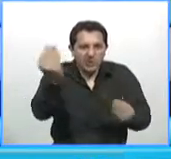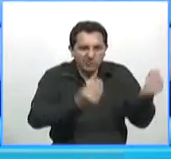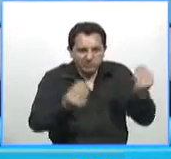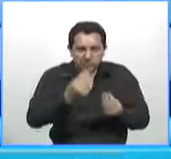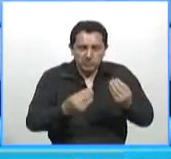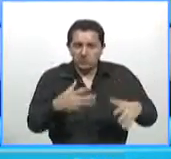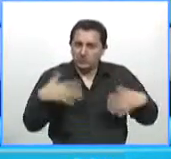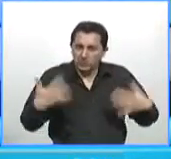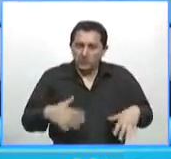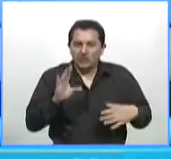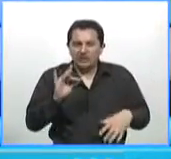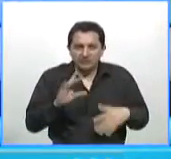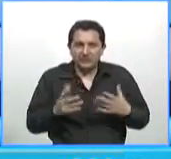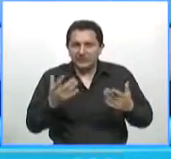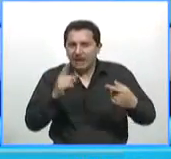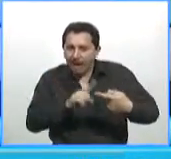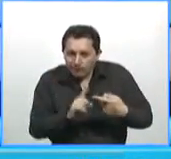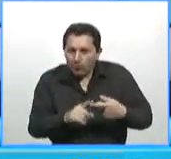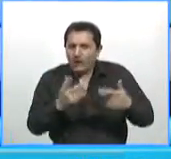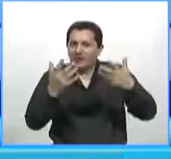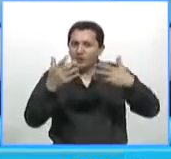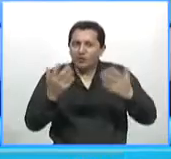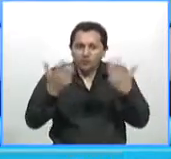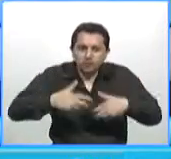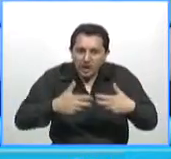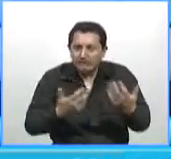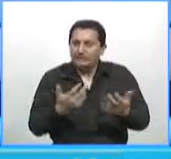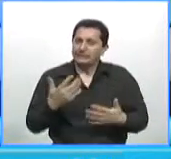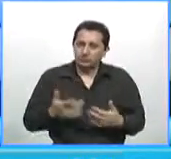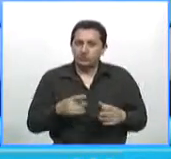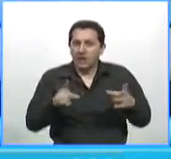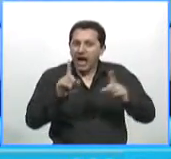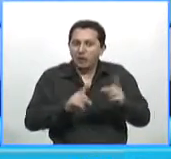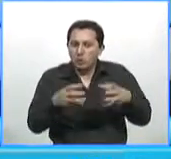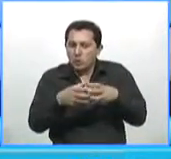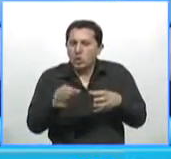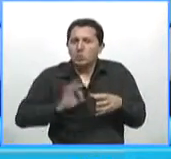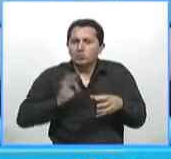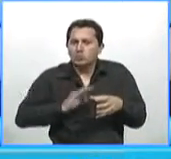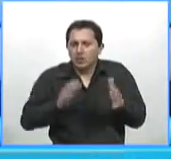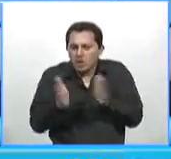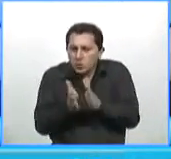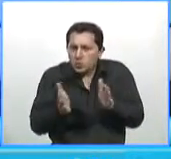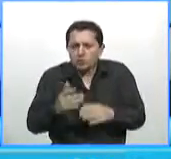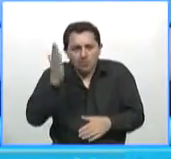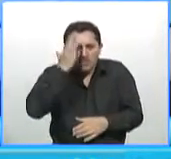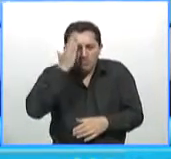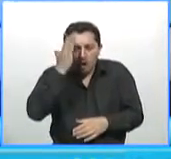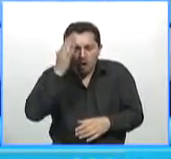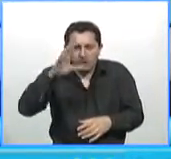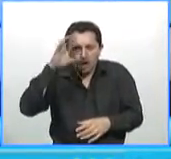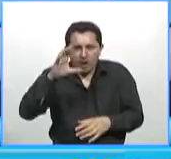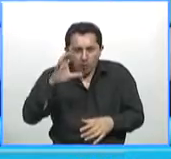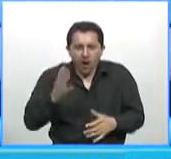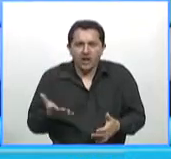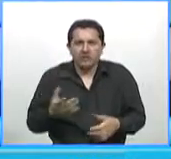difícil, pero bueno. Falta el funcionamiento, el entenderse. Sí, muchísimas cosas. Muchos años, muchas jugando muchísimas prácticamente cosas. De memoria. Sí, llega un momento que sí,